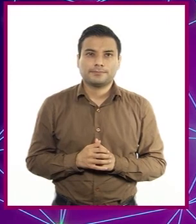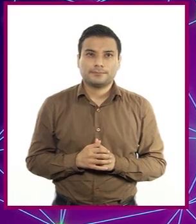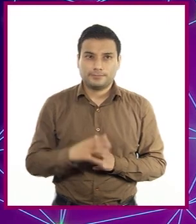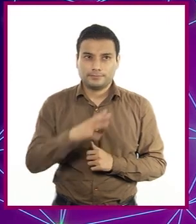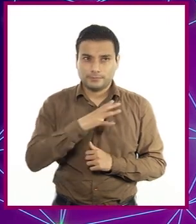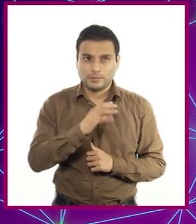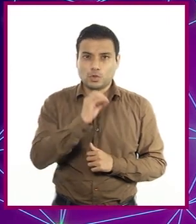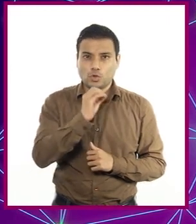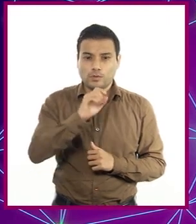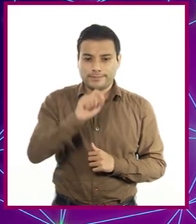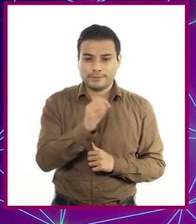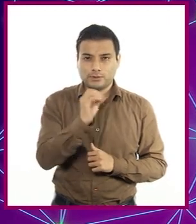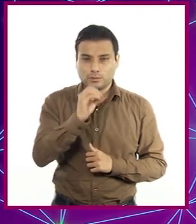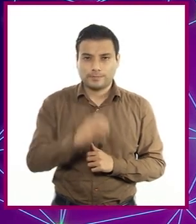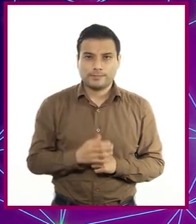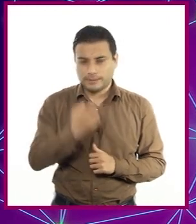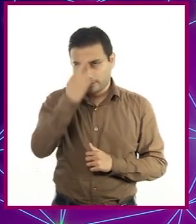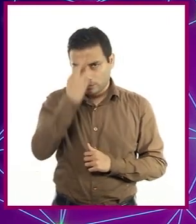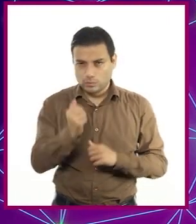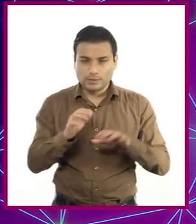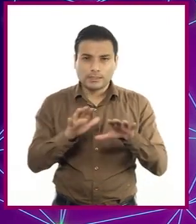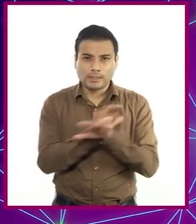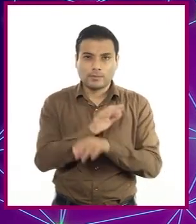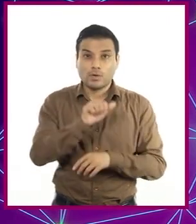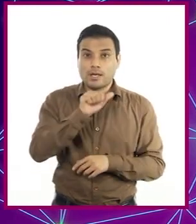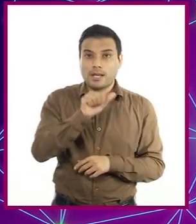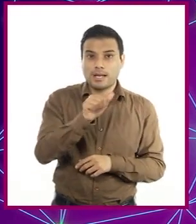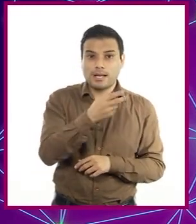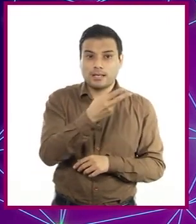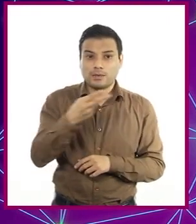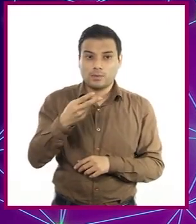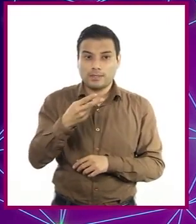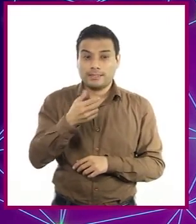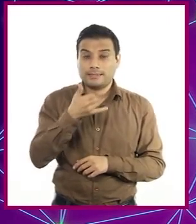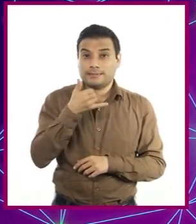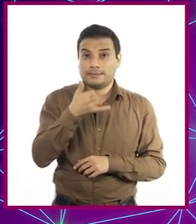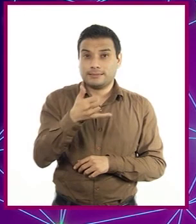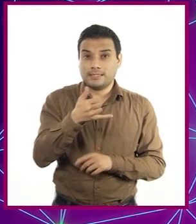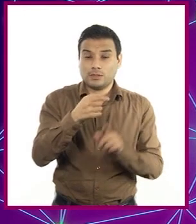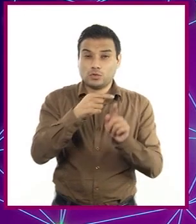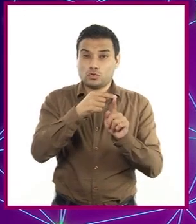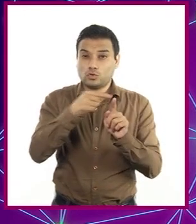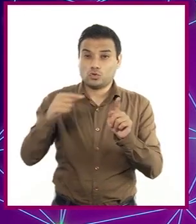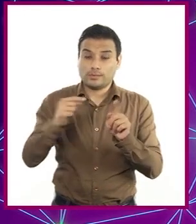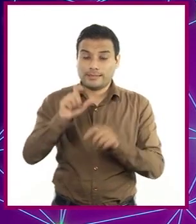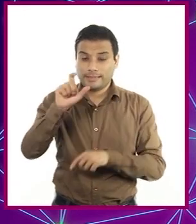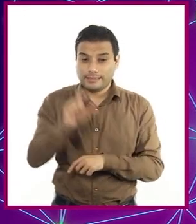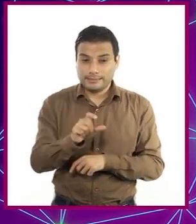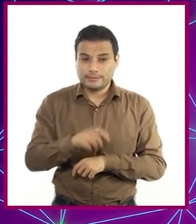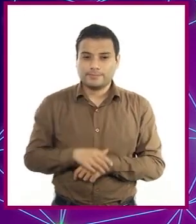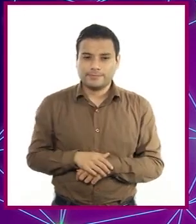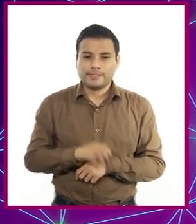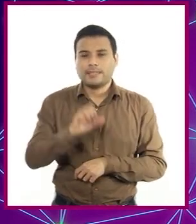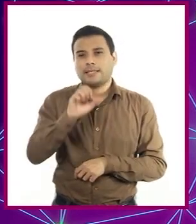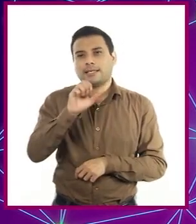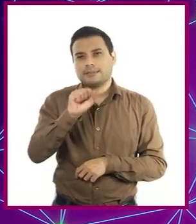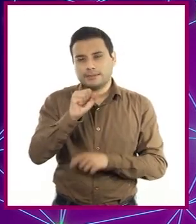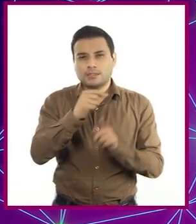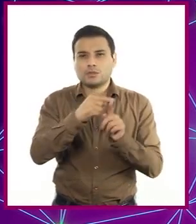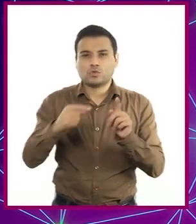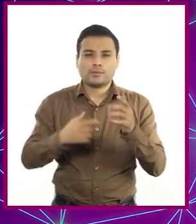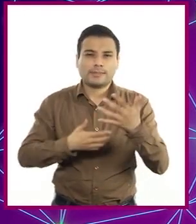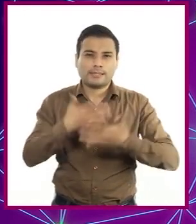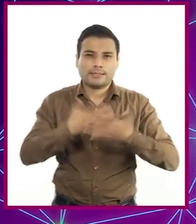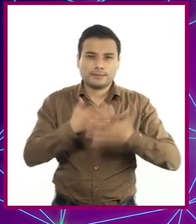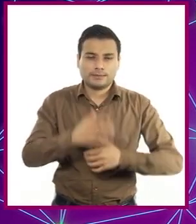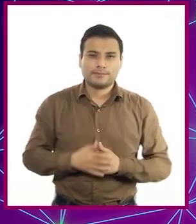lo tanto, la razón de cambio A igual a Y sobre X queda representada como 60 sobre 15, lo que